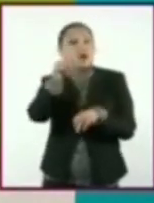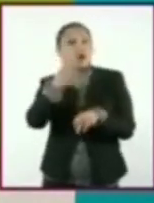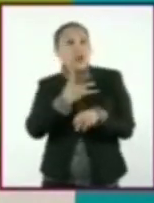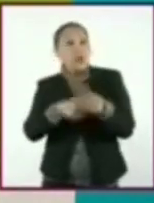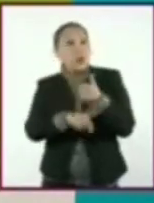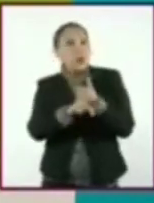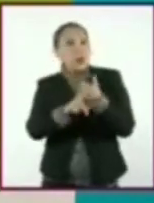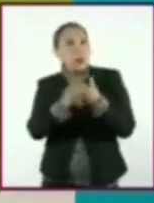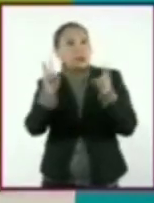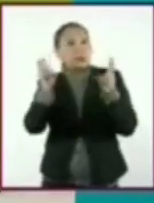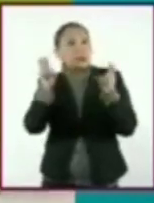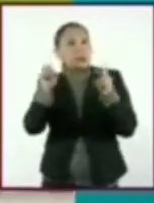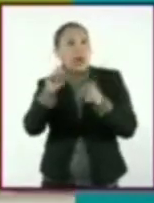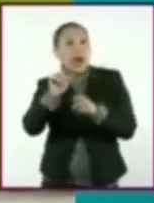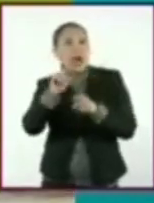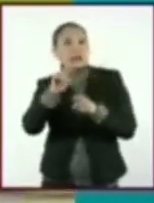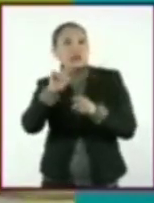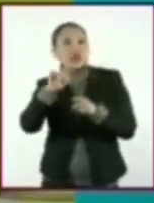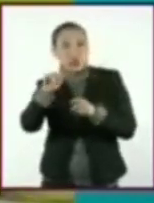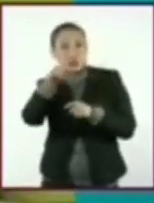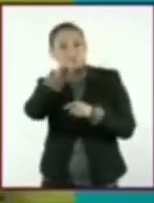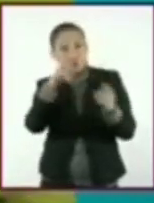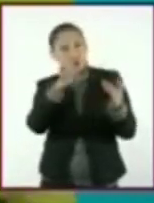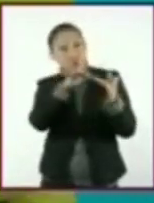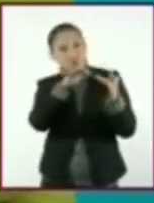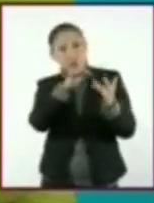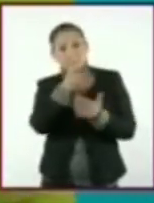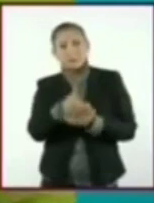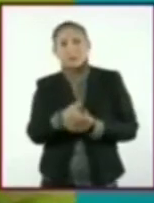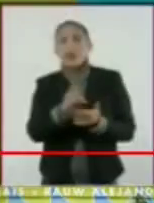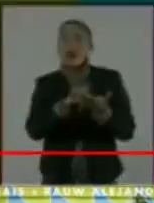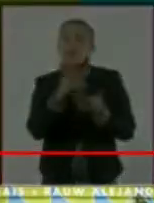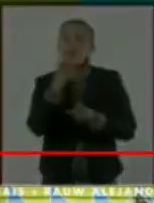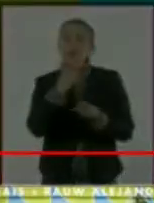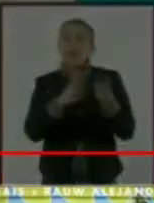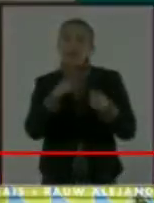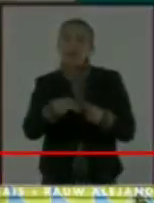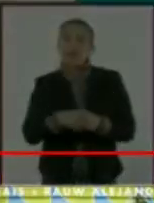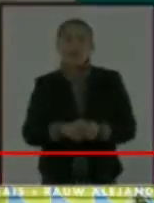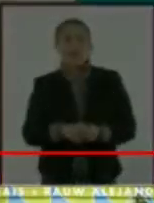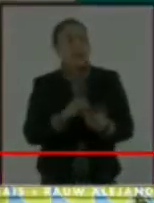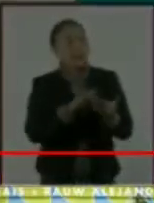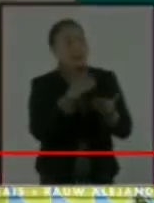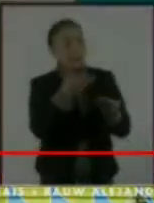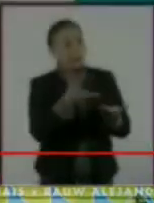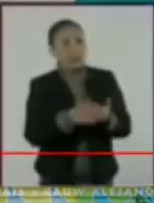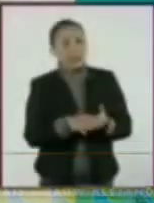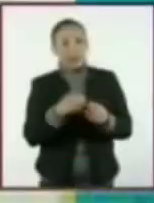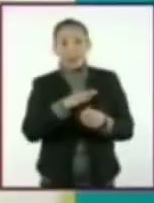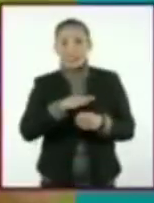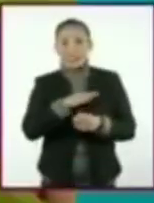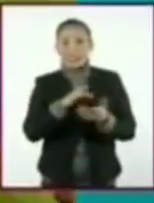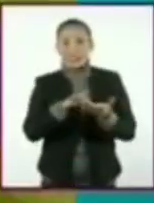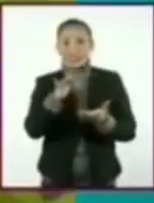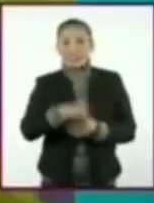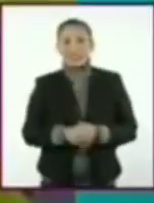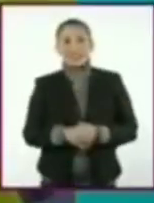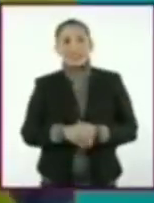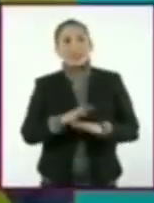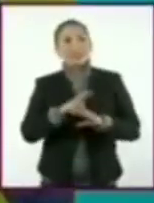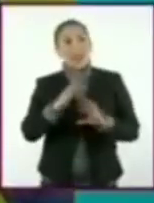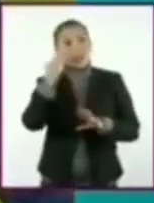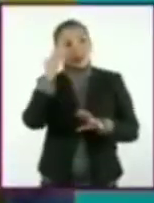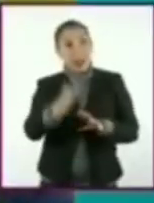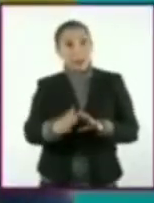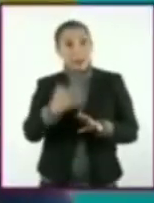tienes algún problema relacionado con las adicciones, los busquen. Gracias por haber estado aquí, Adriana. Gracias a ti, yo feliz, gracias. Y bueno, pues